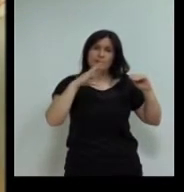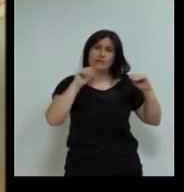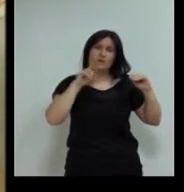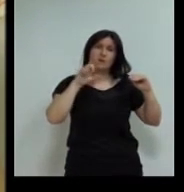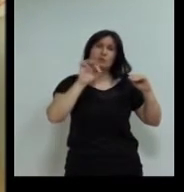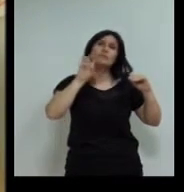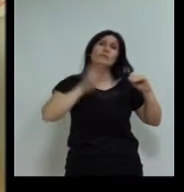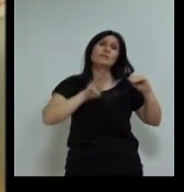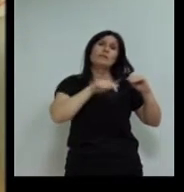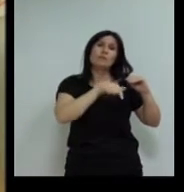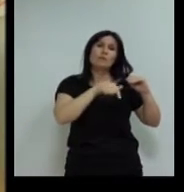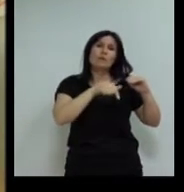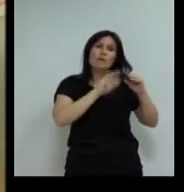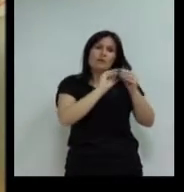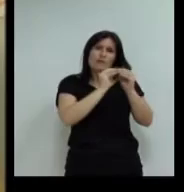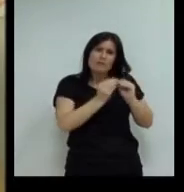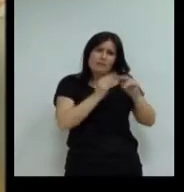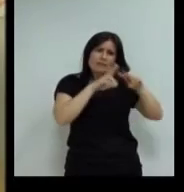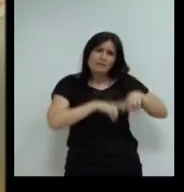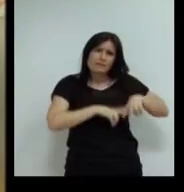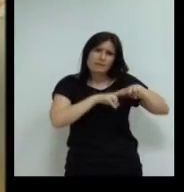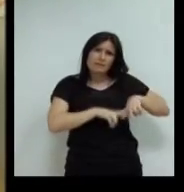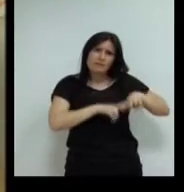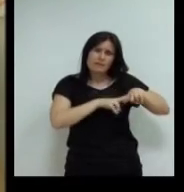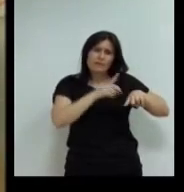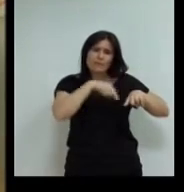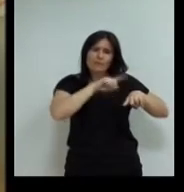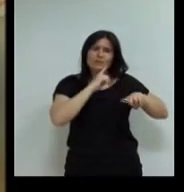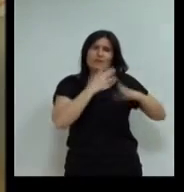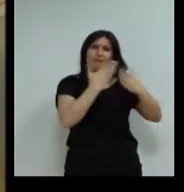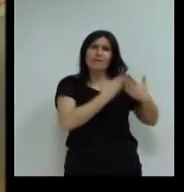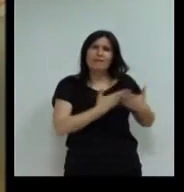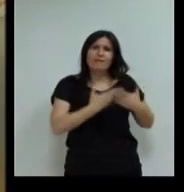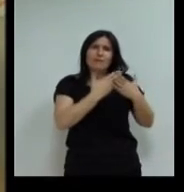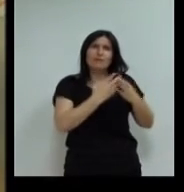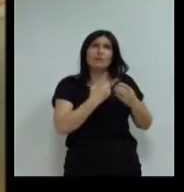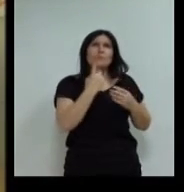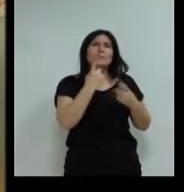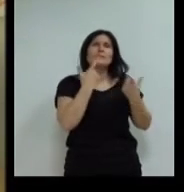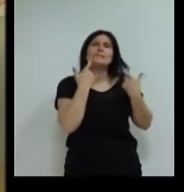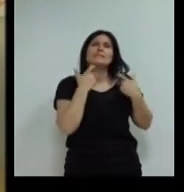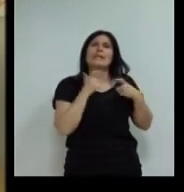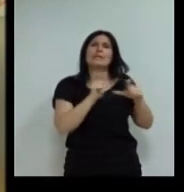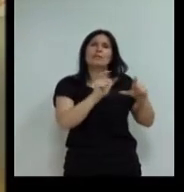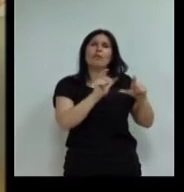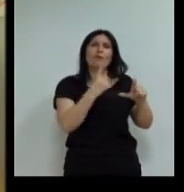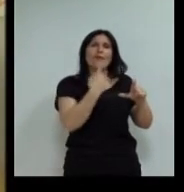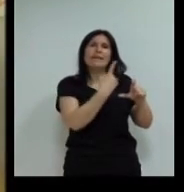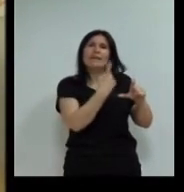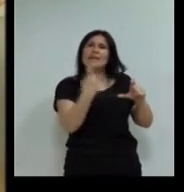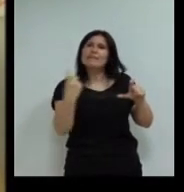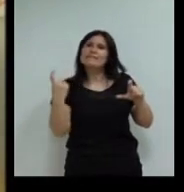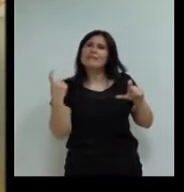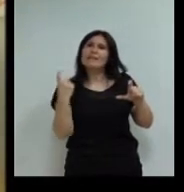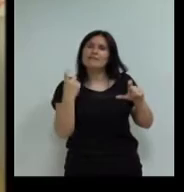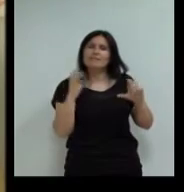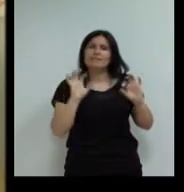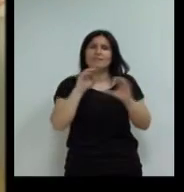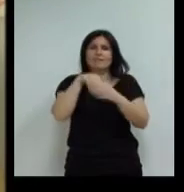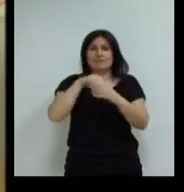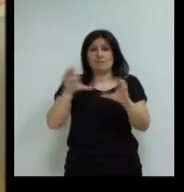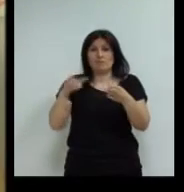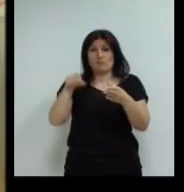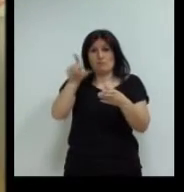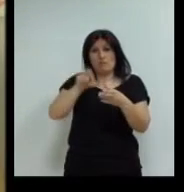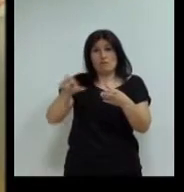que estás estudiando cierto sector de necesidades que tiene un colectivo de